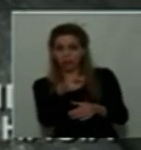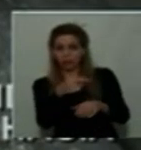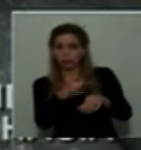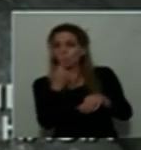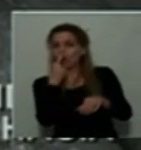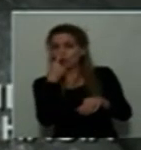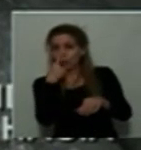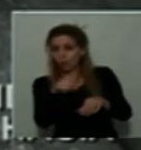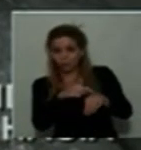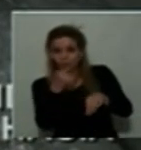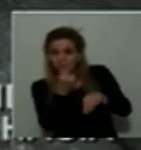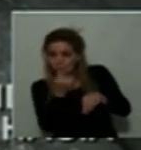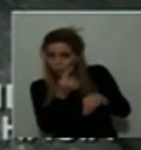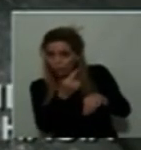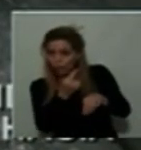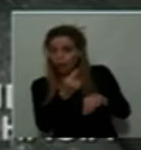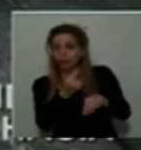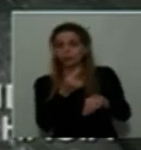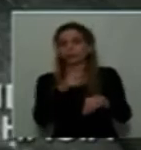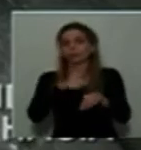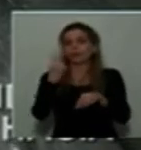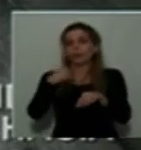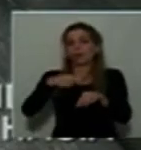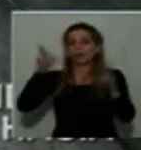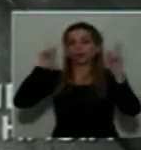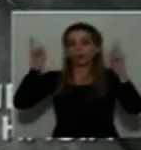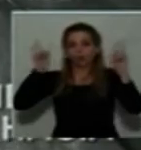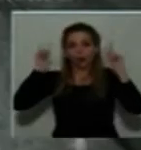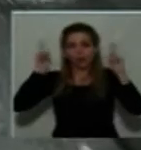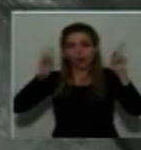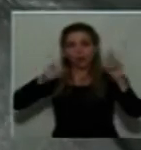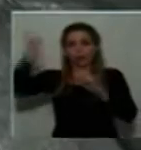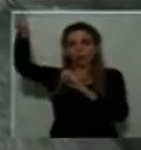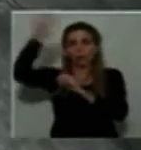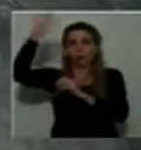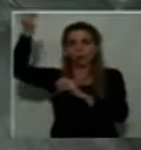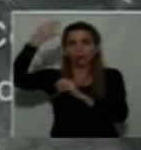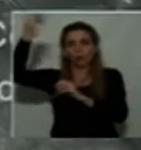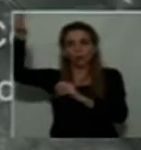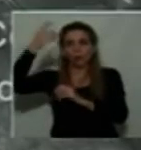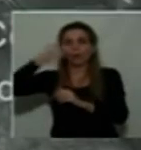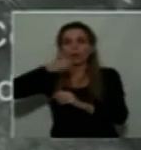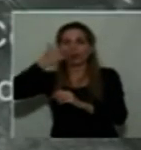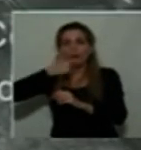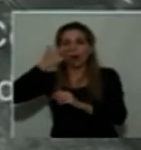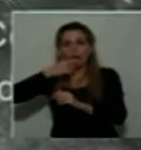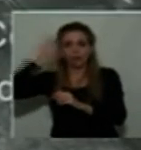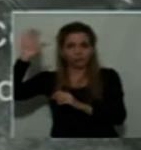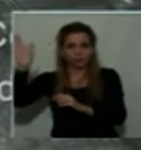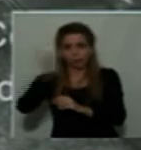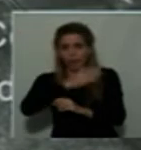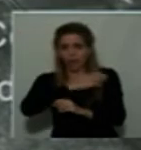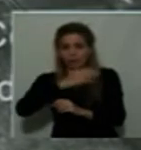segundos, desde la señal 181, que está en rojo, que es la última, hasta, bueno, la señal 189, que